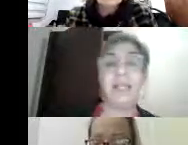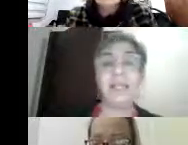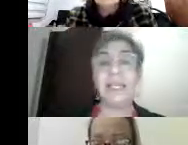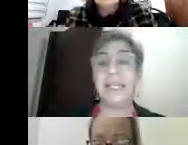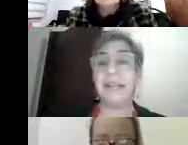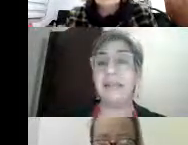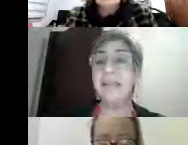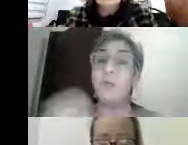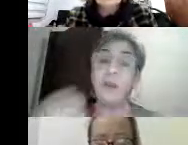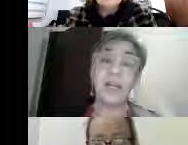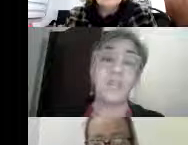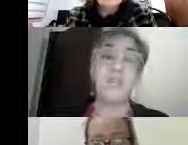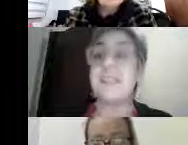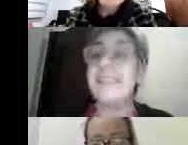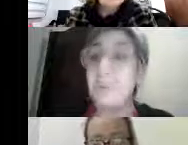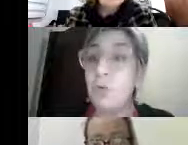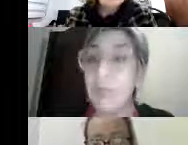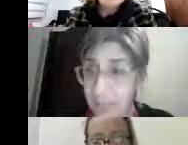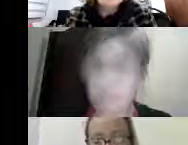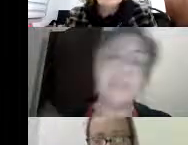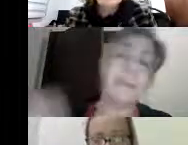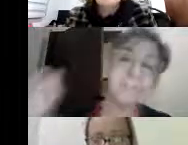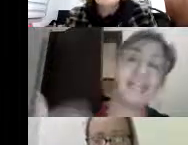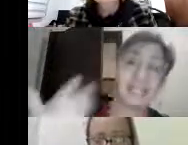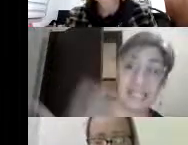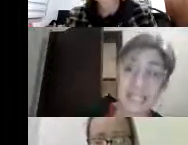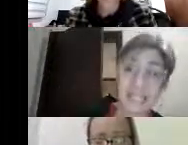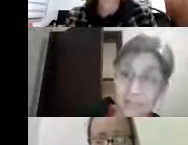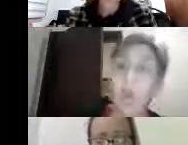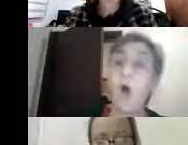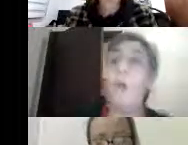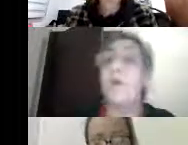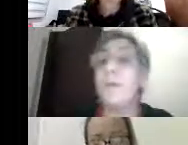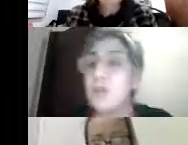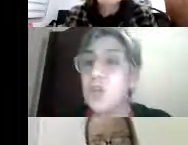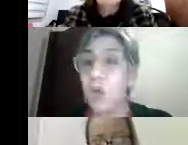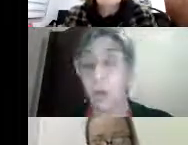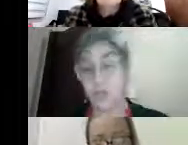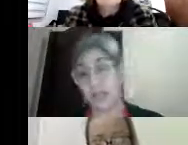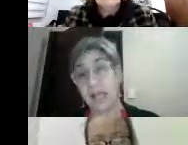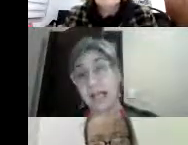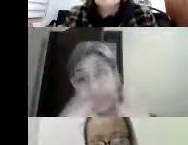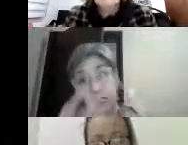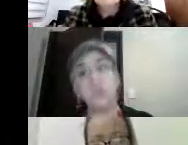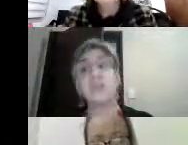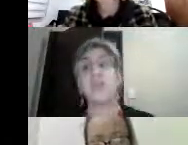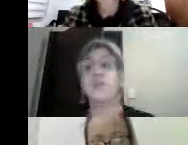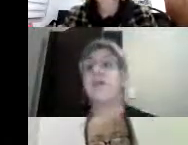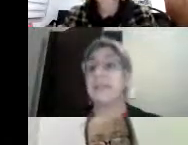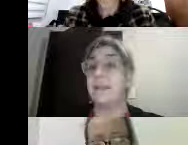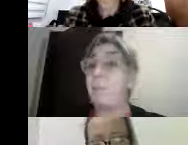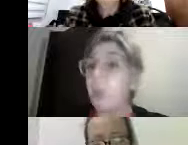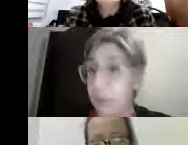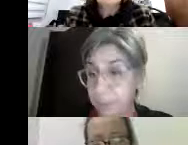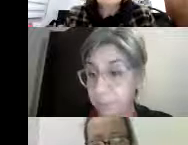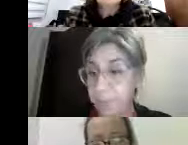y el número de relaciones simultáneas también es creciente. O por lo menos, cuando se hacen estudios, eso es lo que